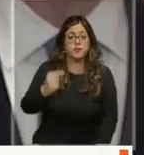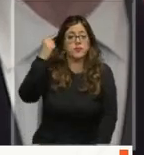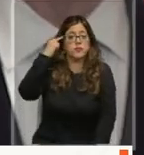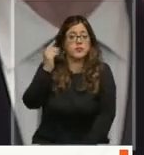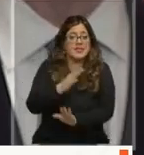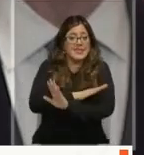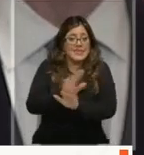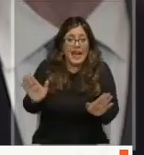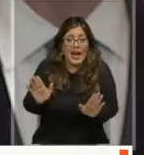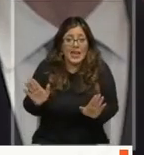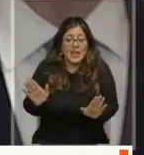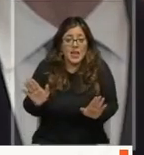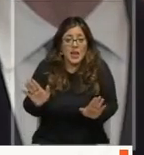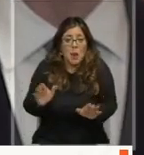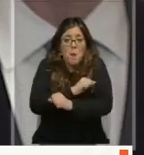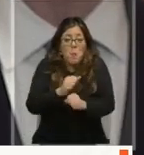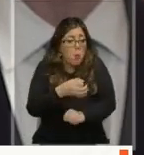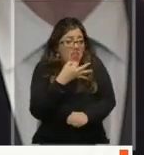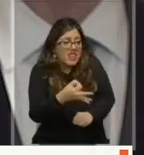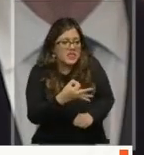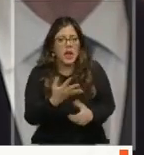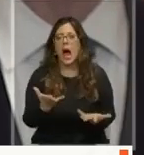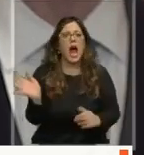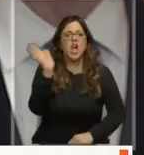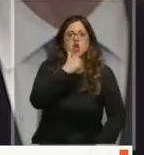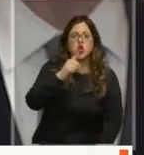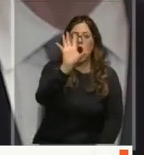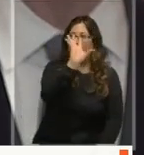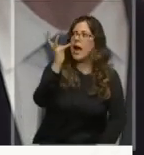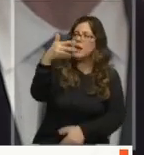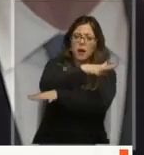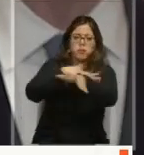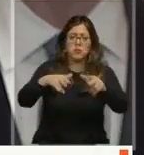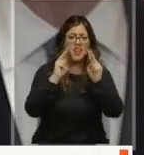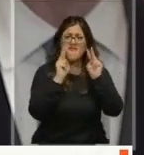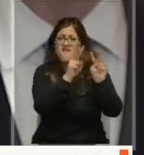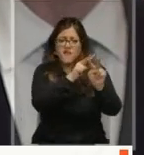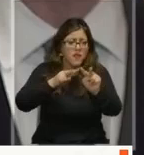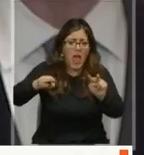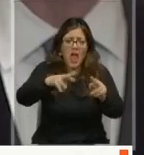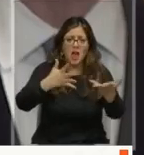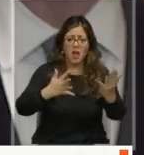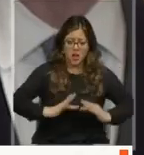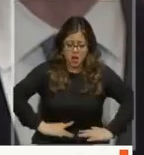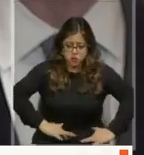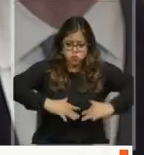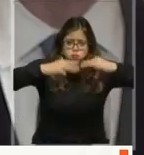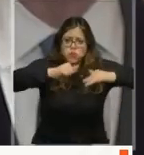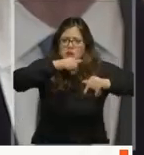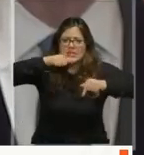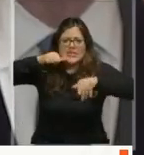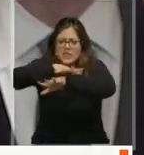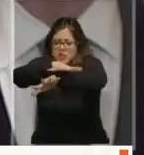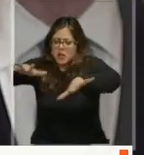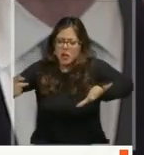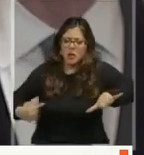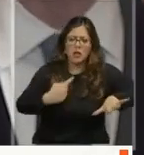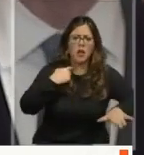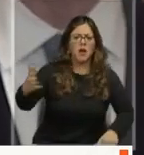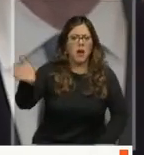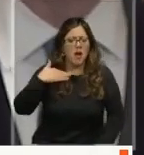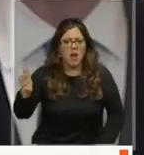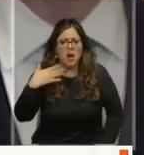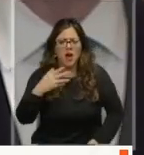seguir negando el impacto de la crisis climática. Solo miren alrededor. Inundaciones históricas, sequías más intensas, calor extremo